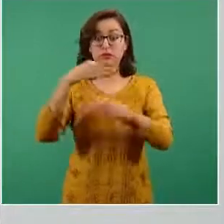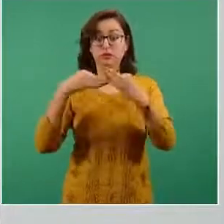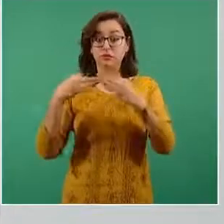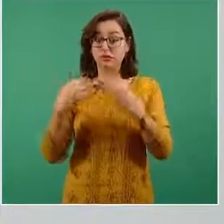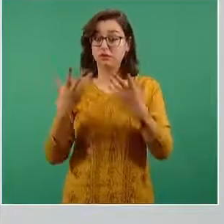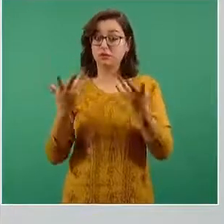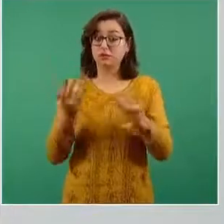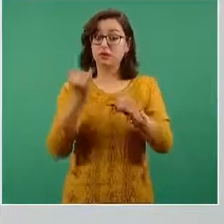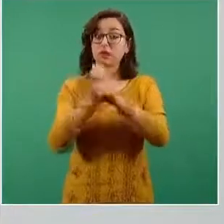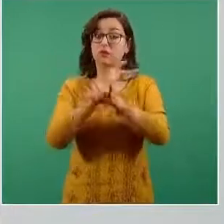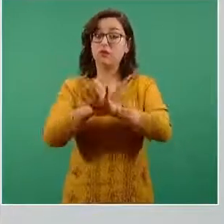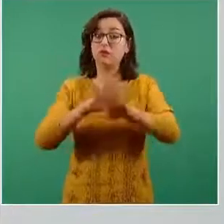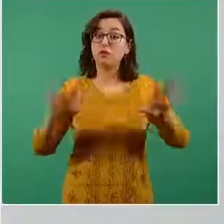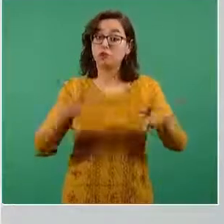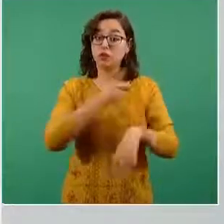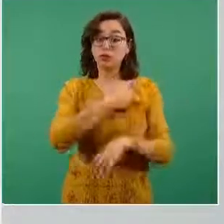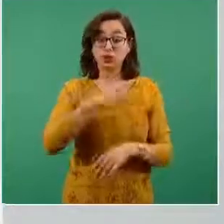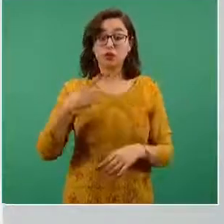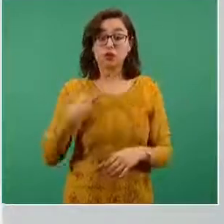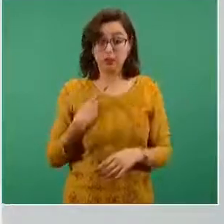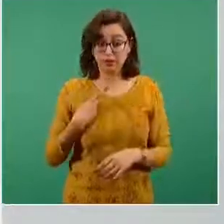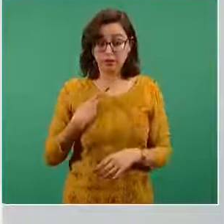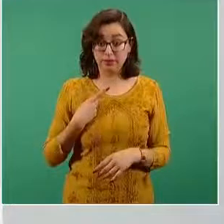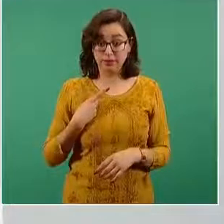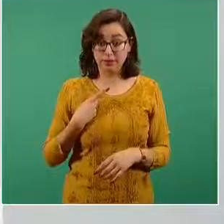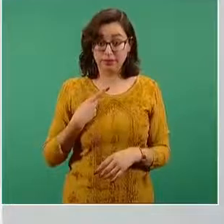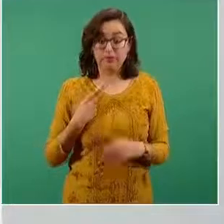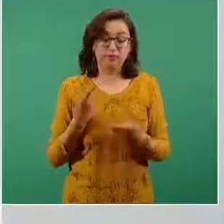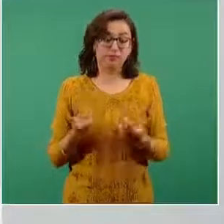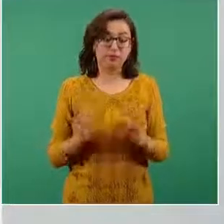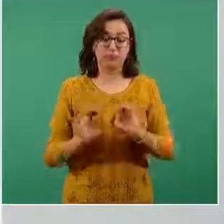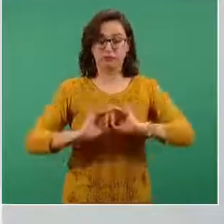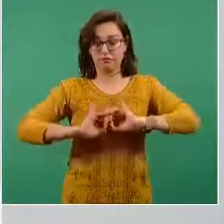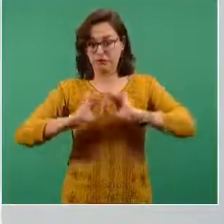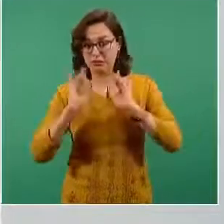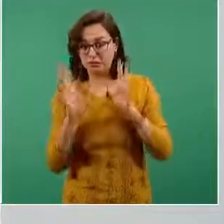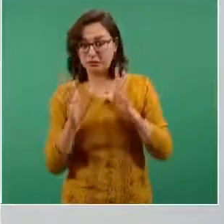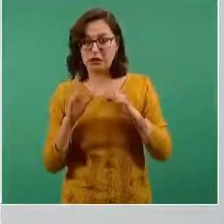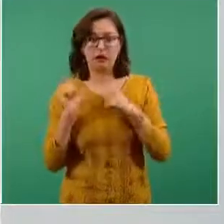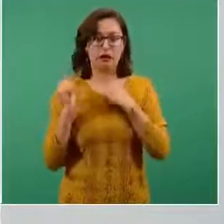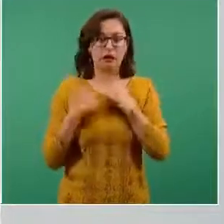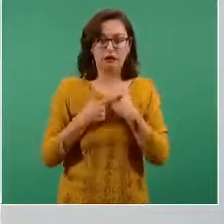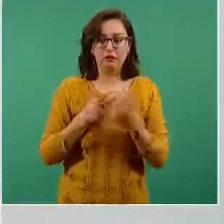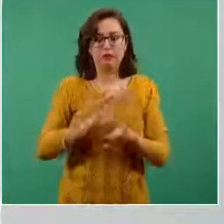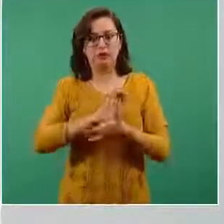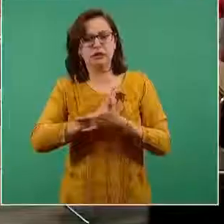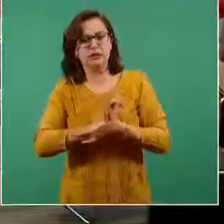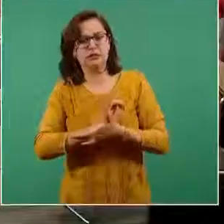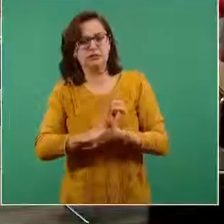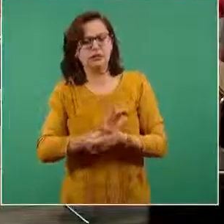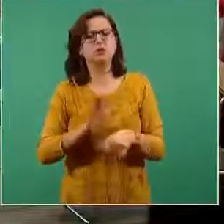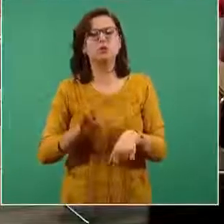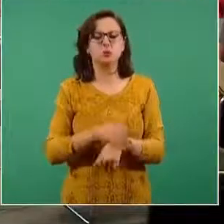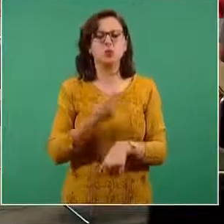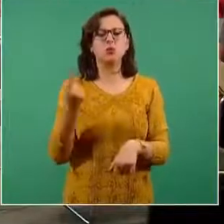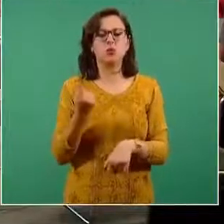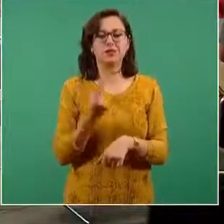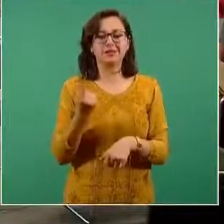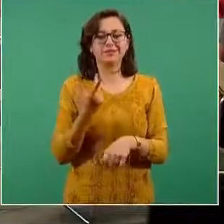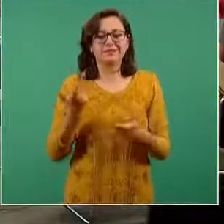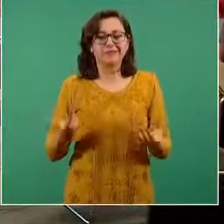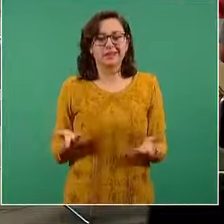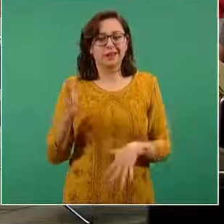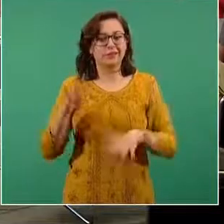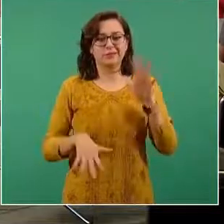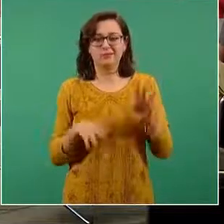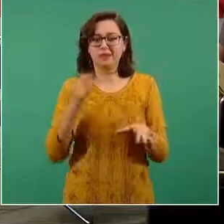mantenernos informados, ¿no? Porque muchas veces este tipo de situaciones y discriminaciones se presentan justo por no tener